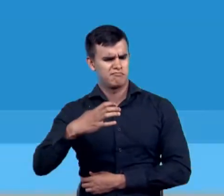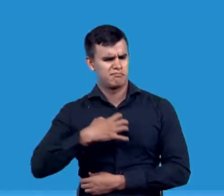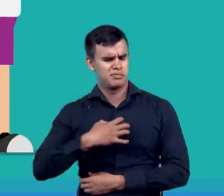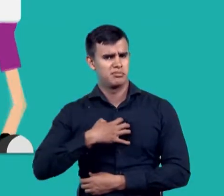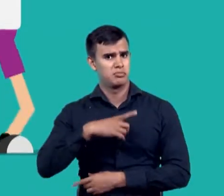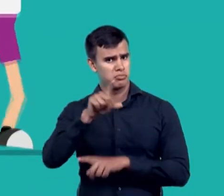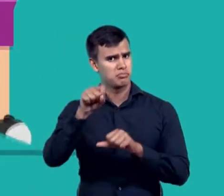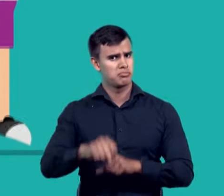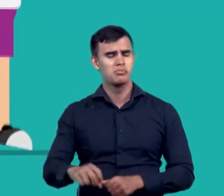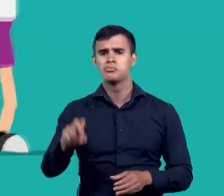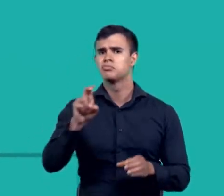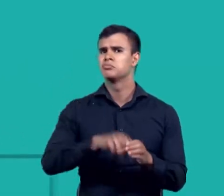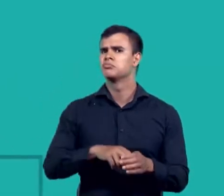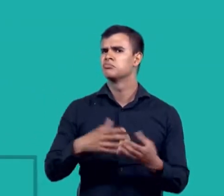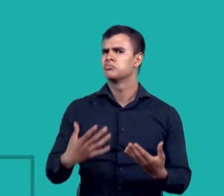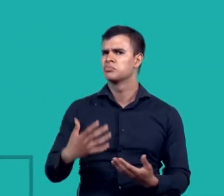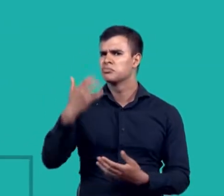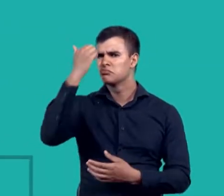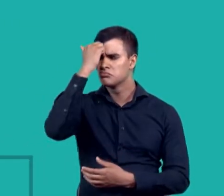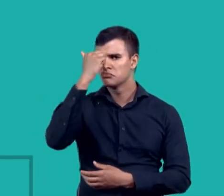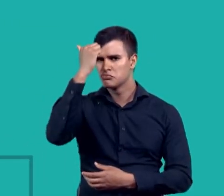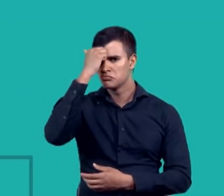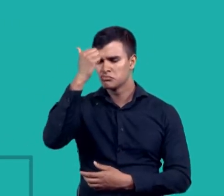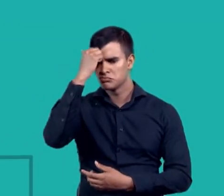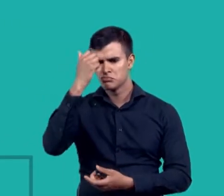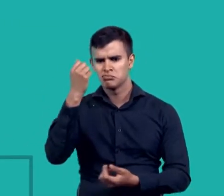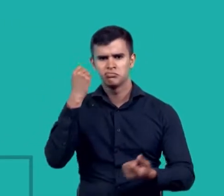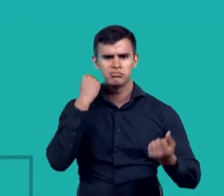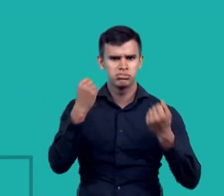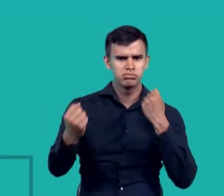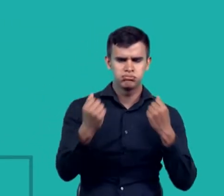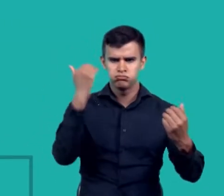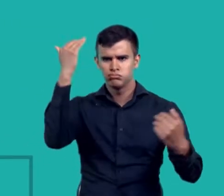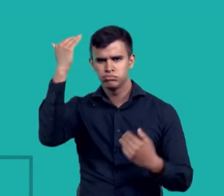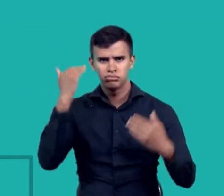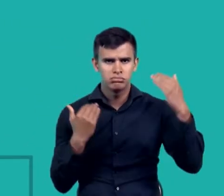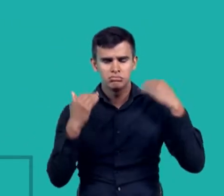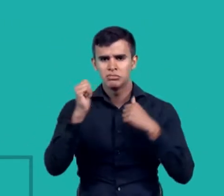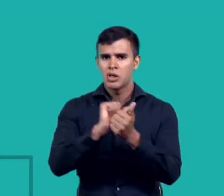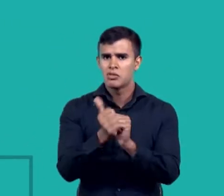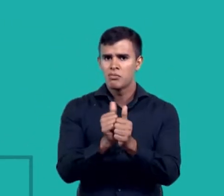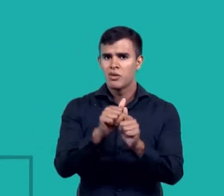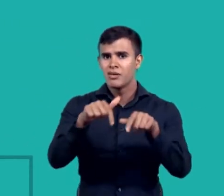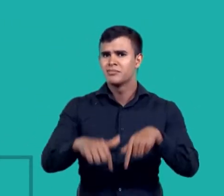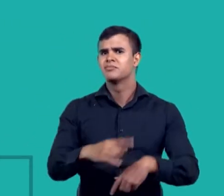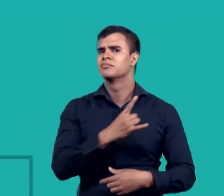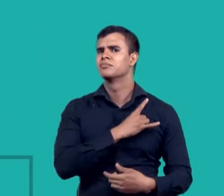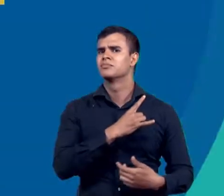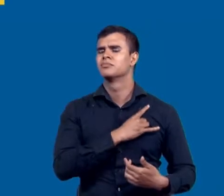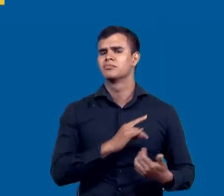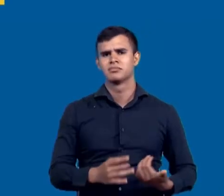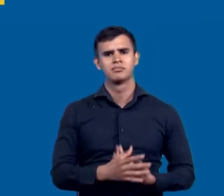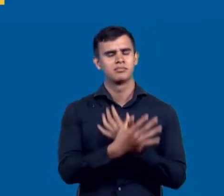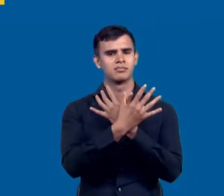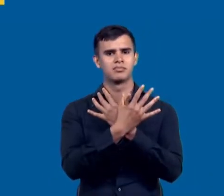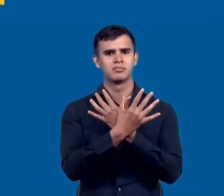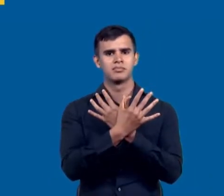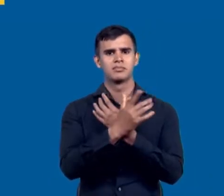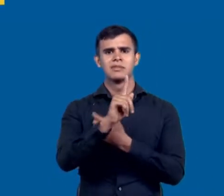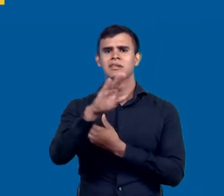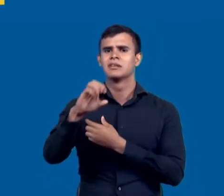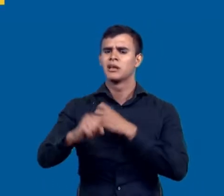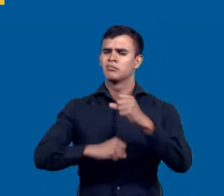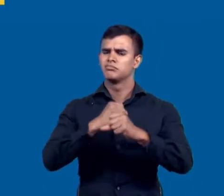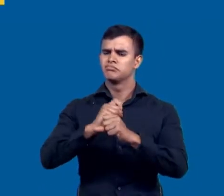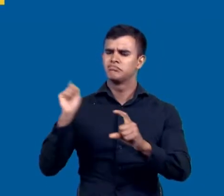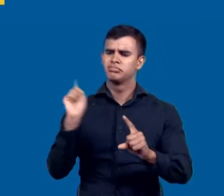campeones. Matricúlate ya en el pregrado de Licenciatura en Educación Física y Deportes. Universidad Santiago